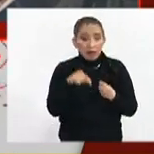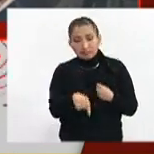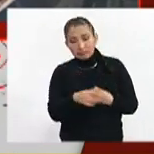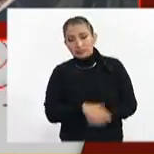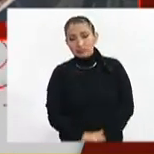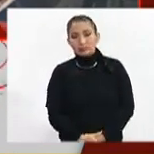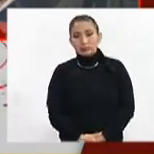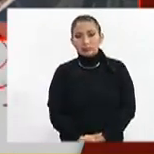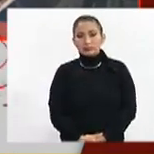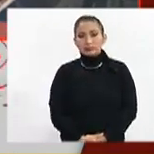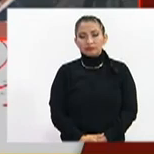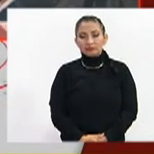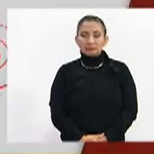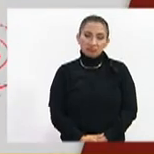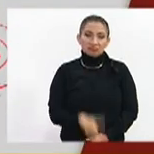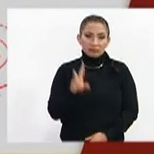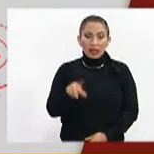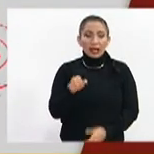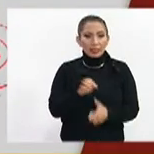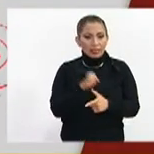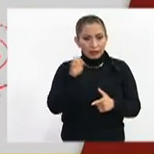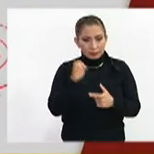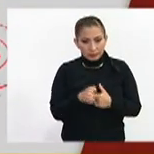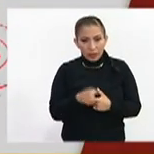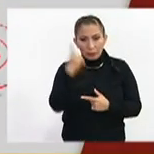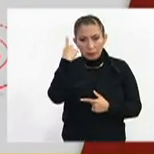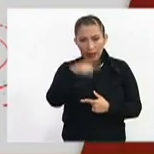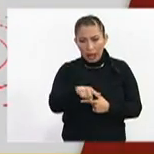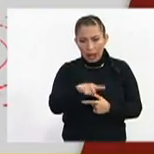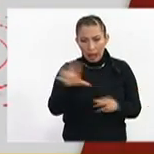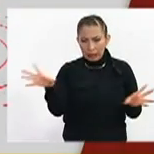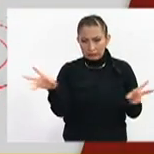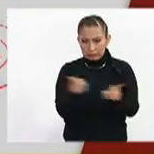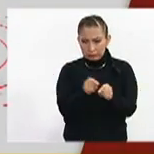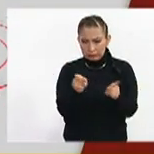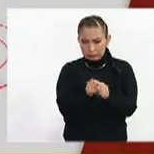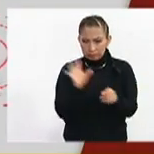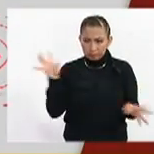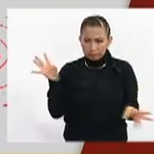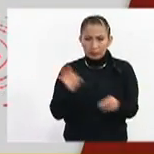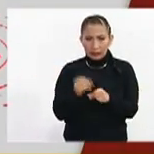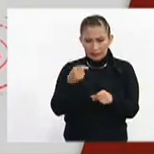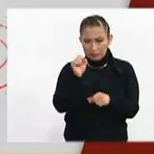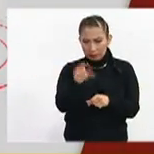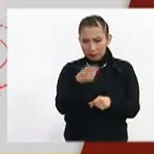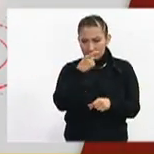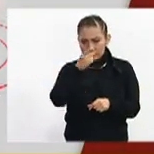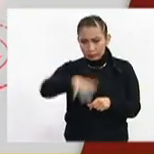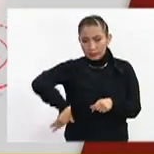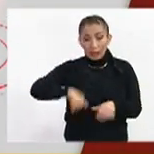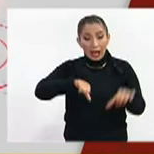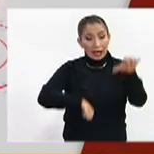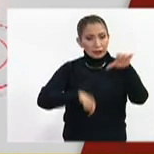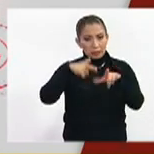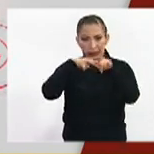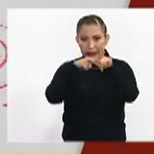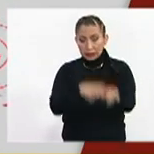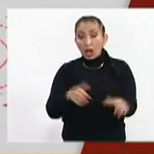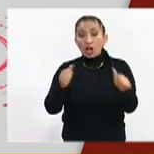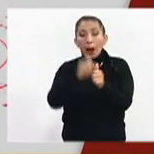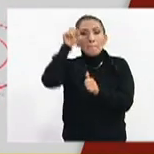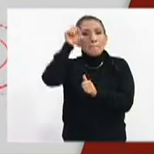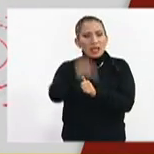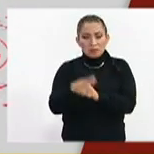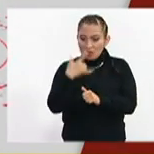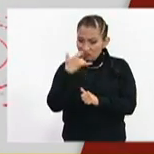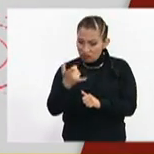Pati. Así es, Jacqueline. Entonces, para hacer un breve recuento, las actividades siguen con la